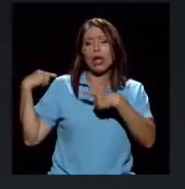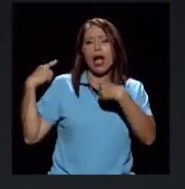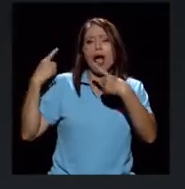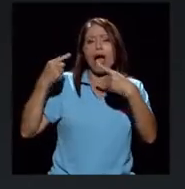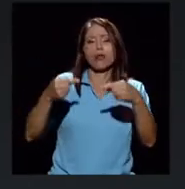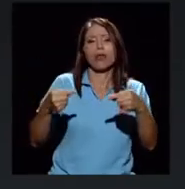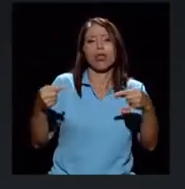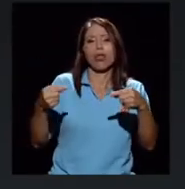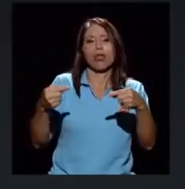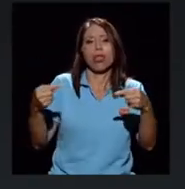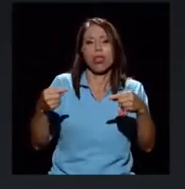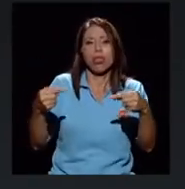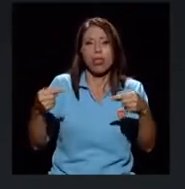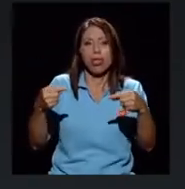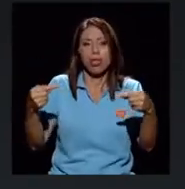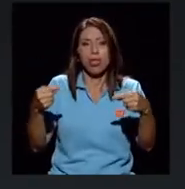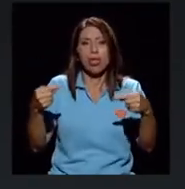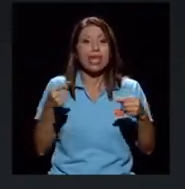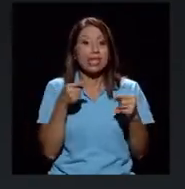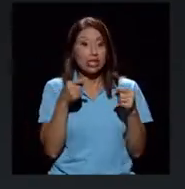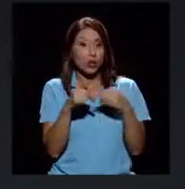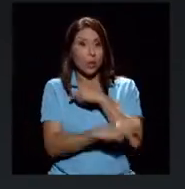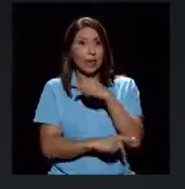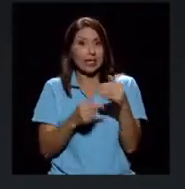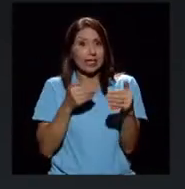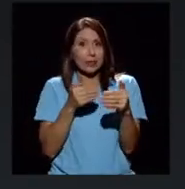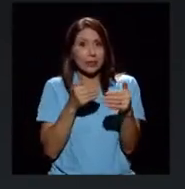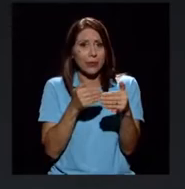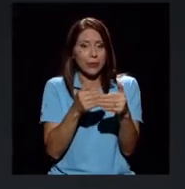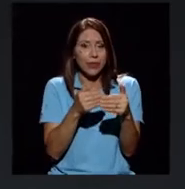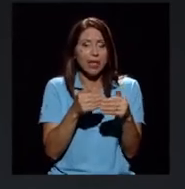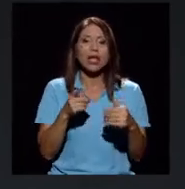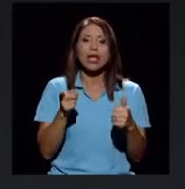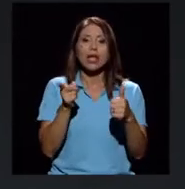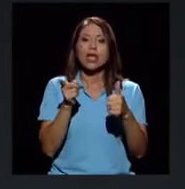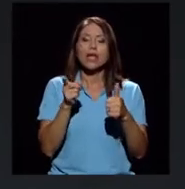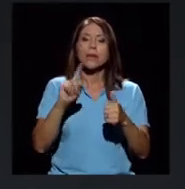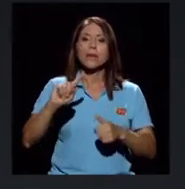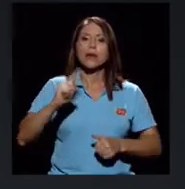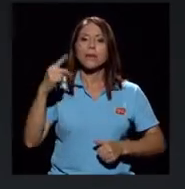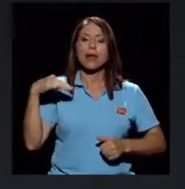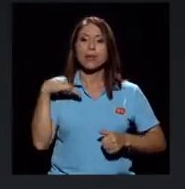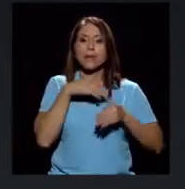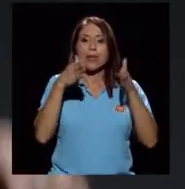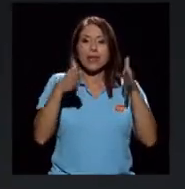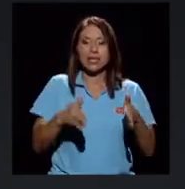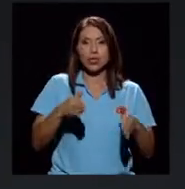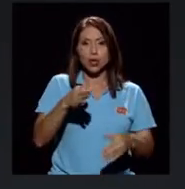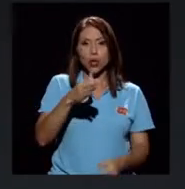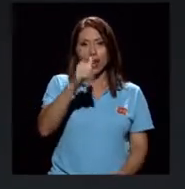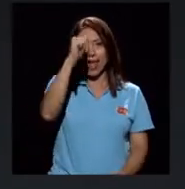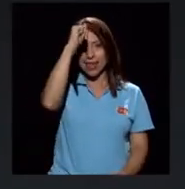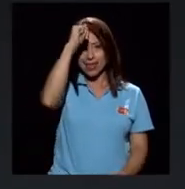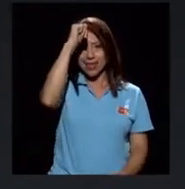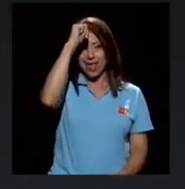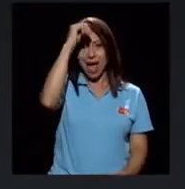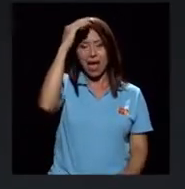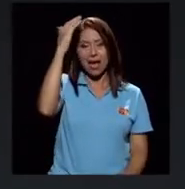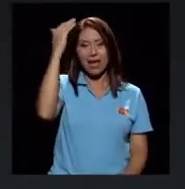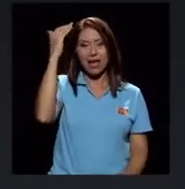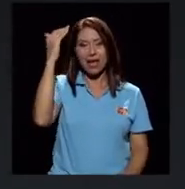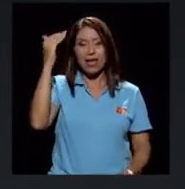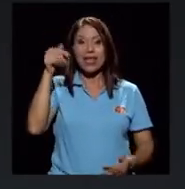vecinos y el primer ministro d la india que